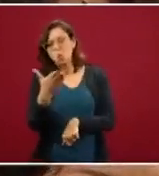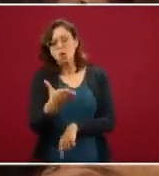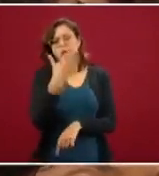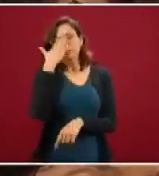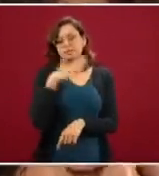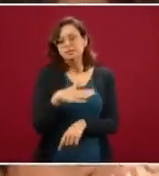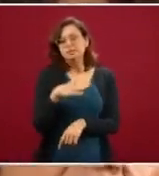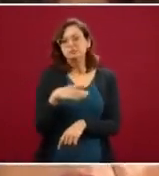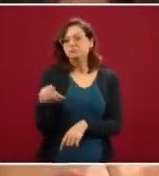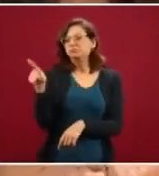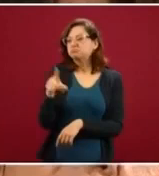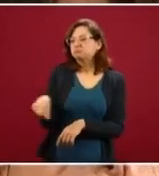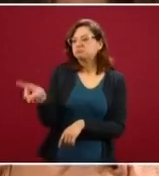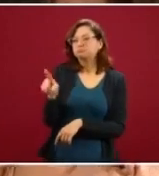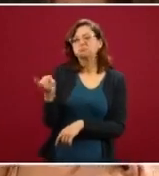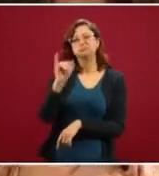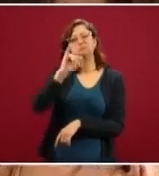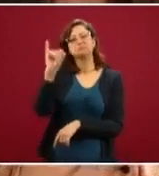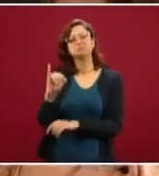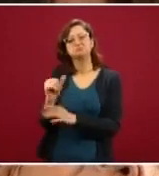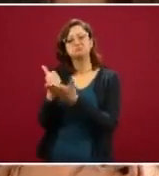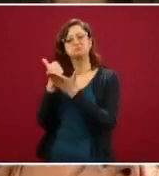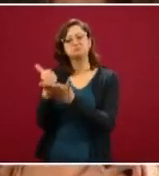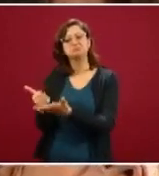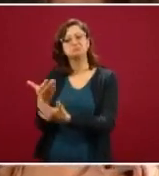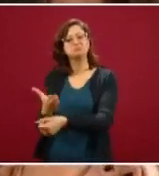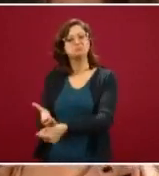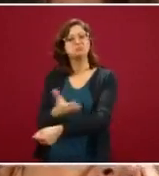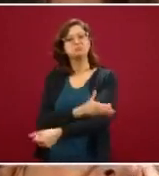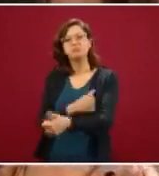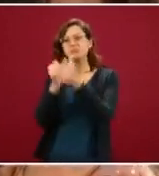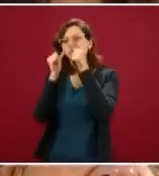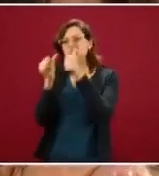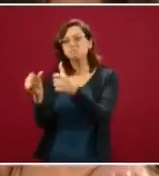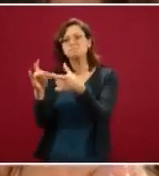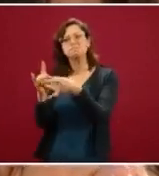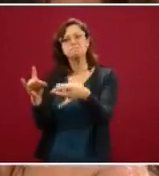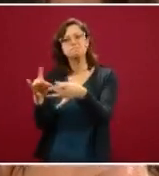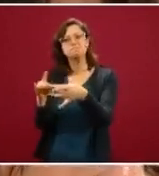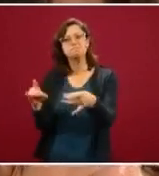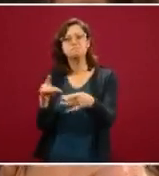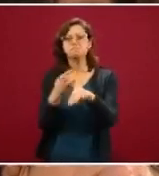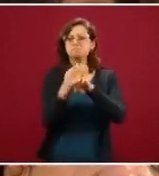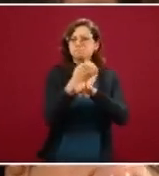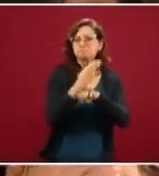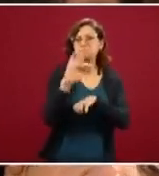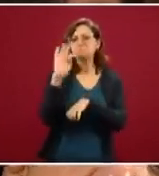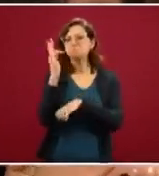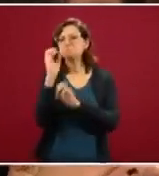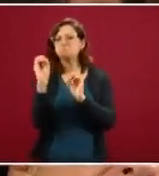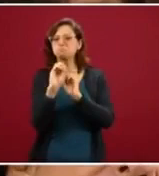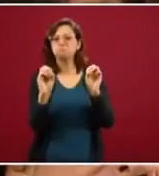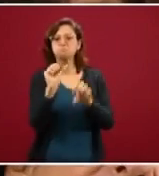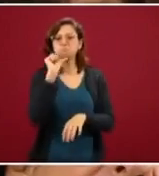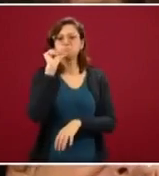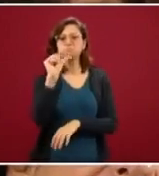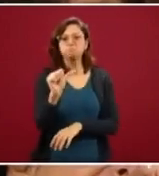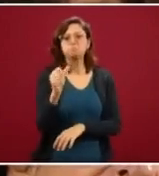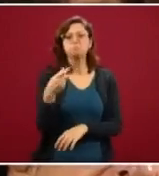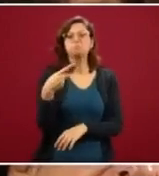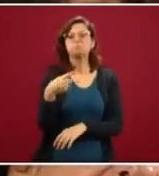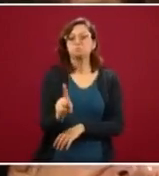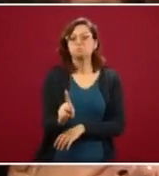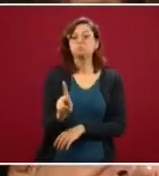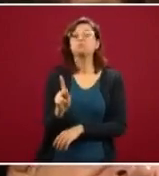nunca han tenido un acompañamiento ni estatal ni federal, desgraciadamente, pero sí pues un